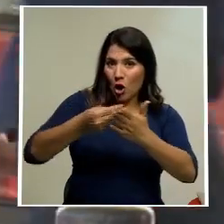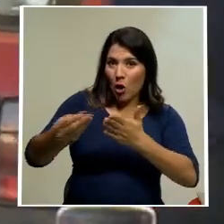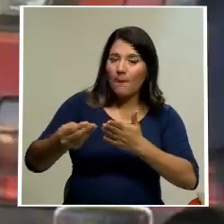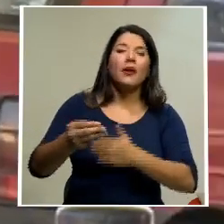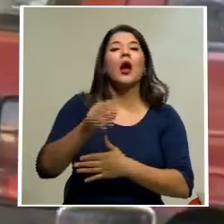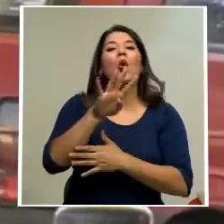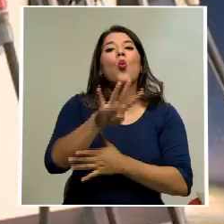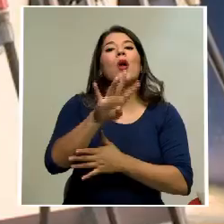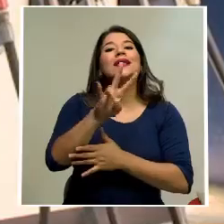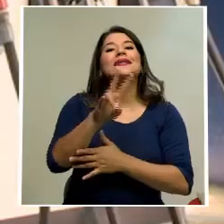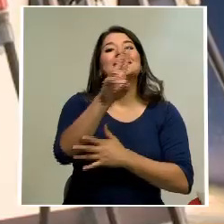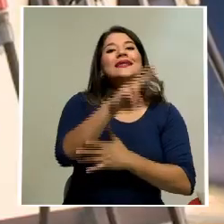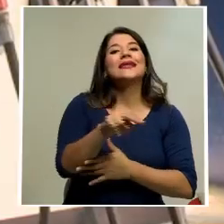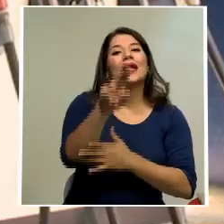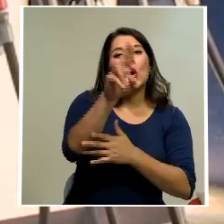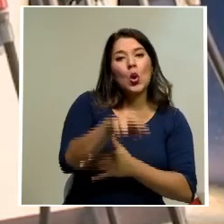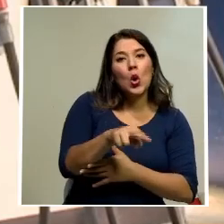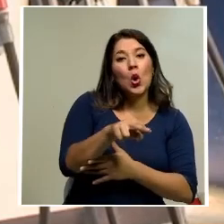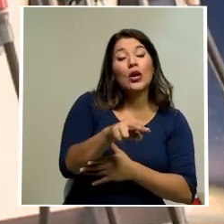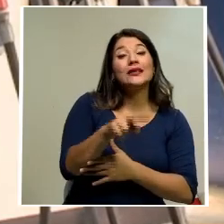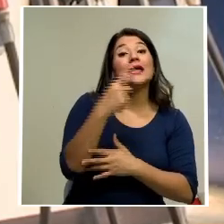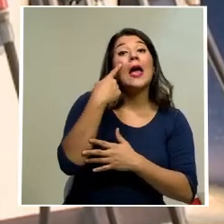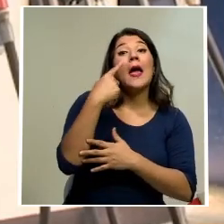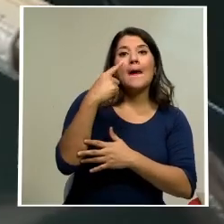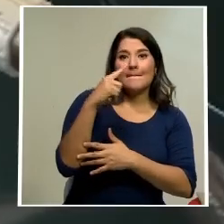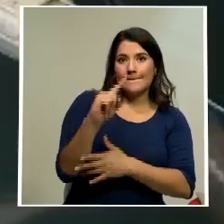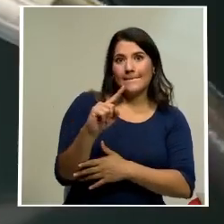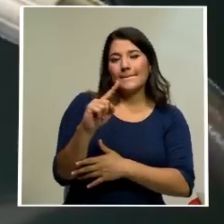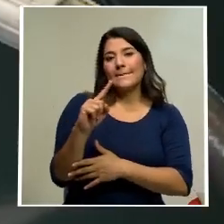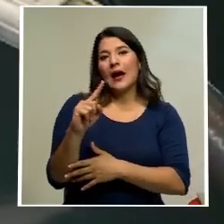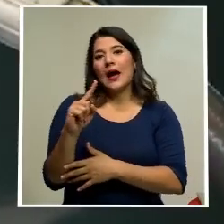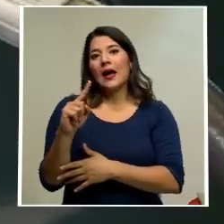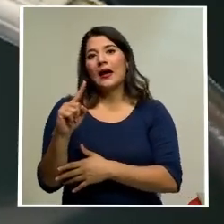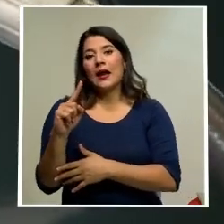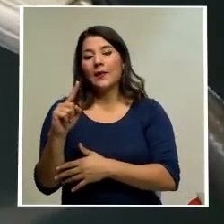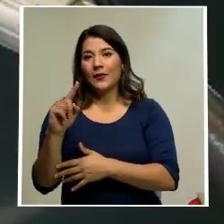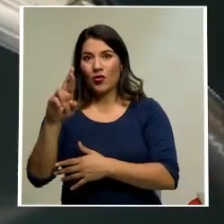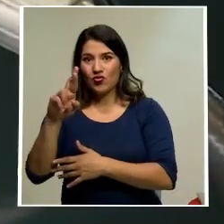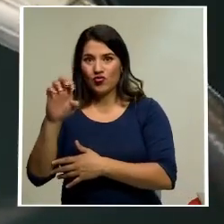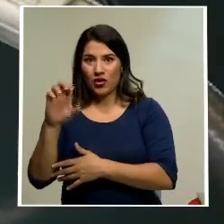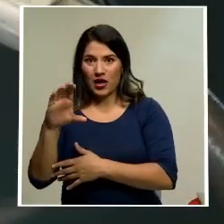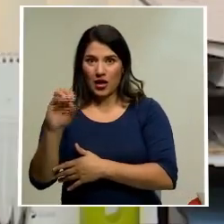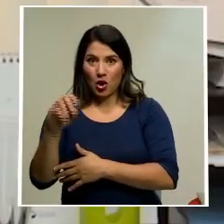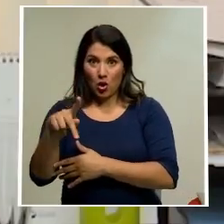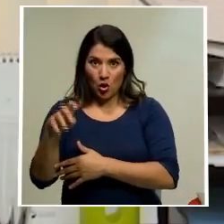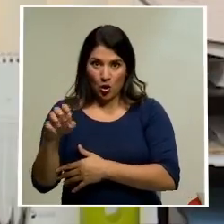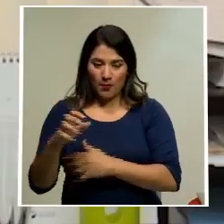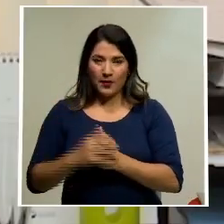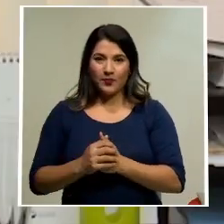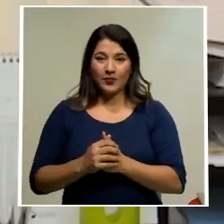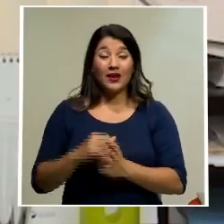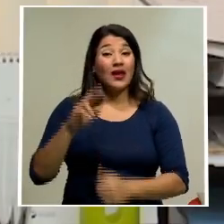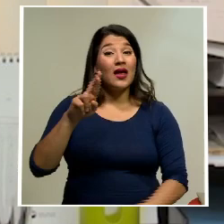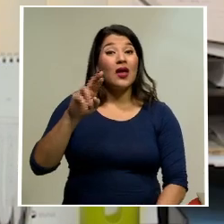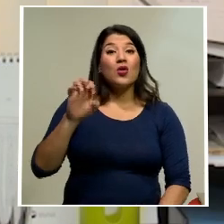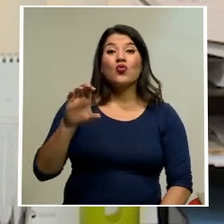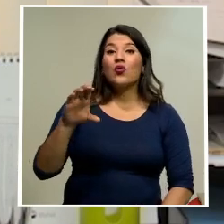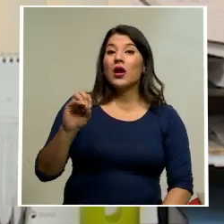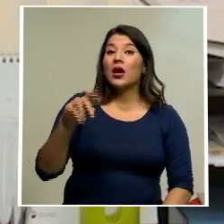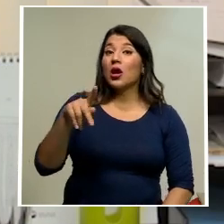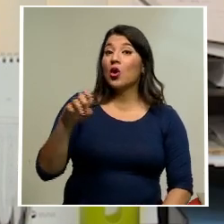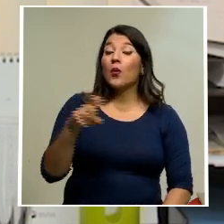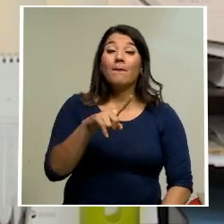47 colones son destinados al margen de operación de Recope. Recope no tiene posibilidades